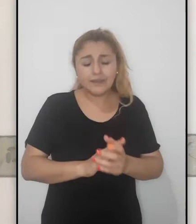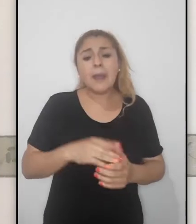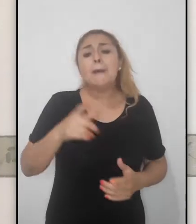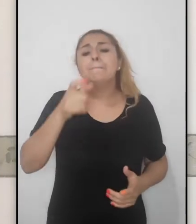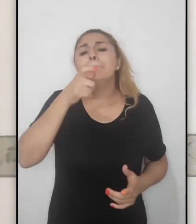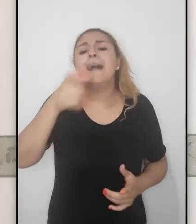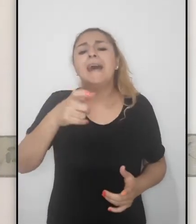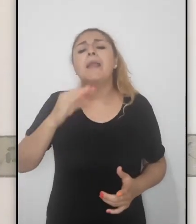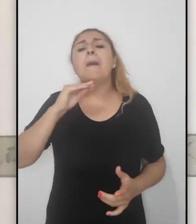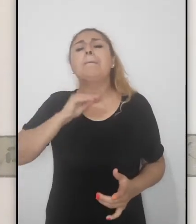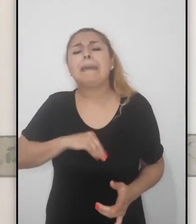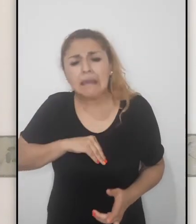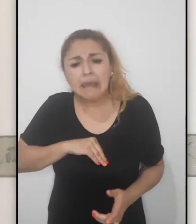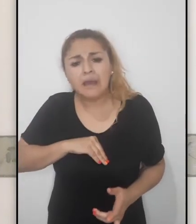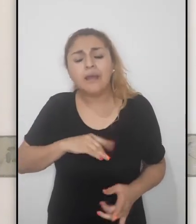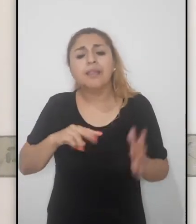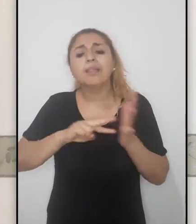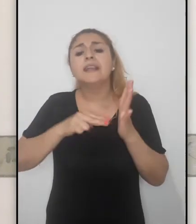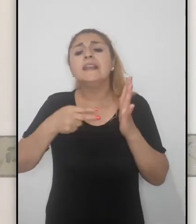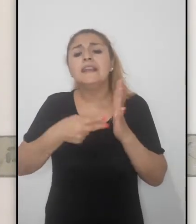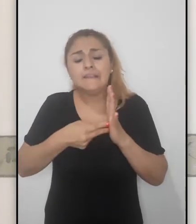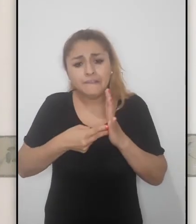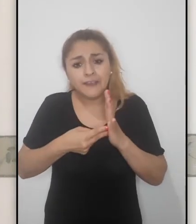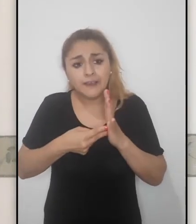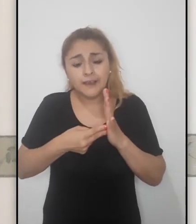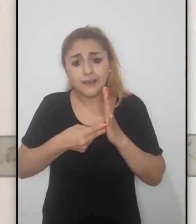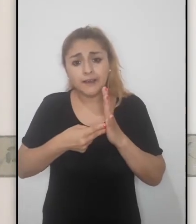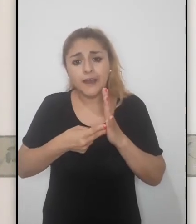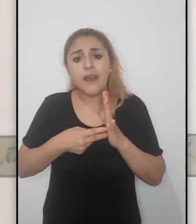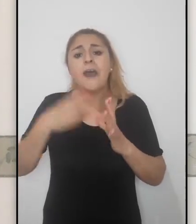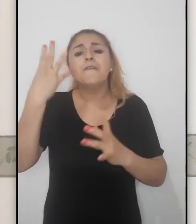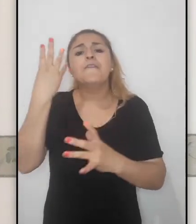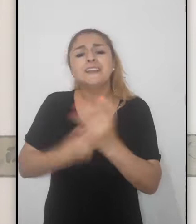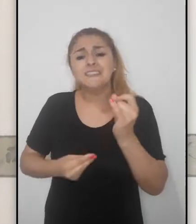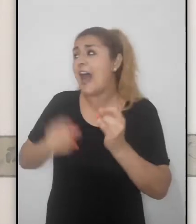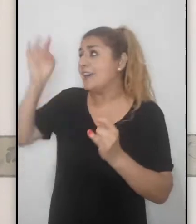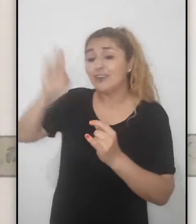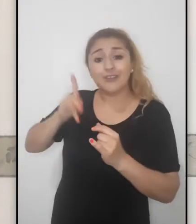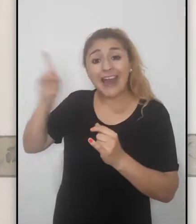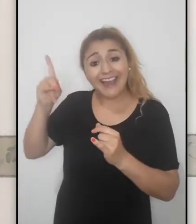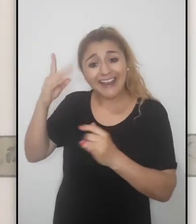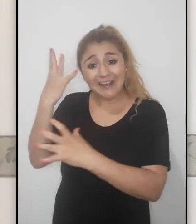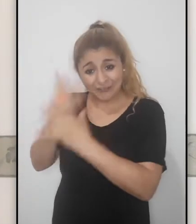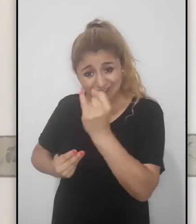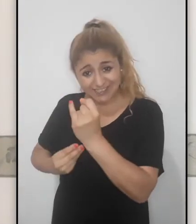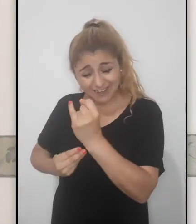verdad pecado es fallarle adiós